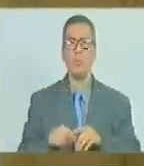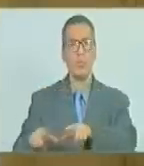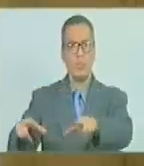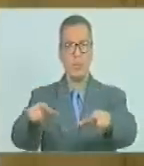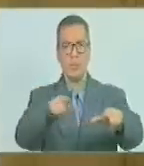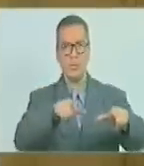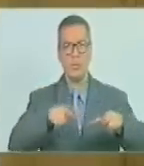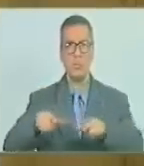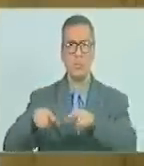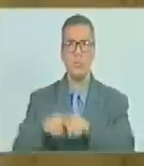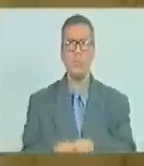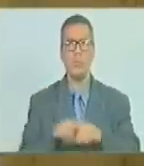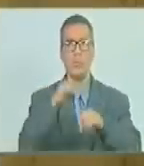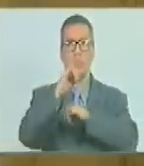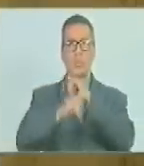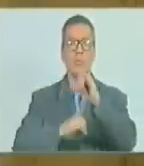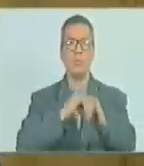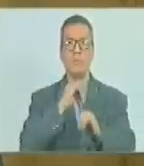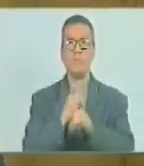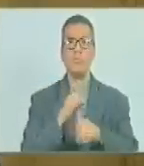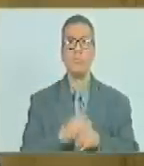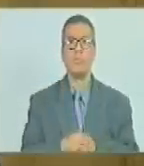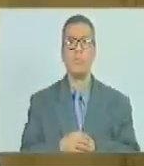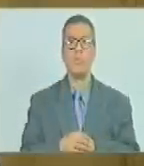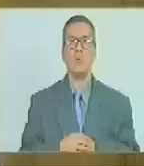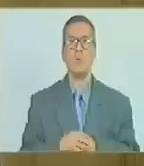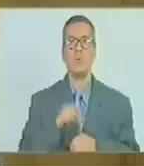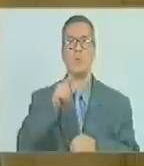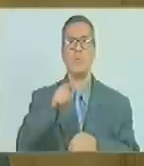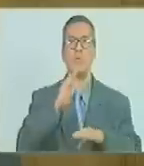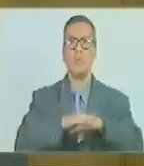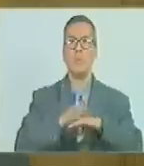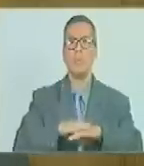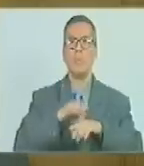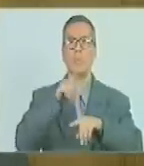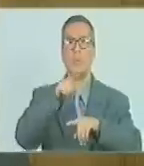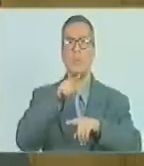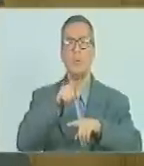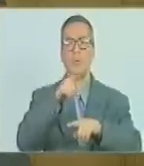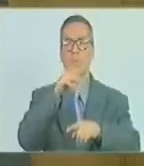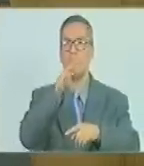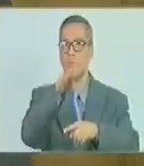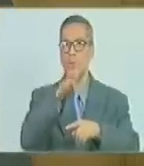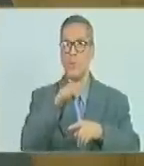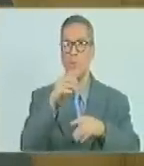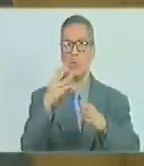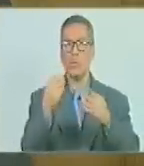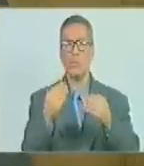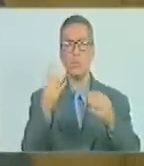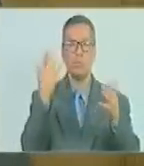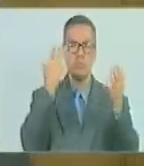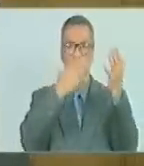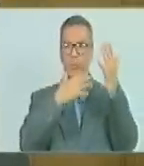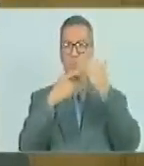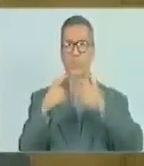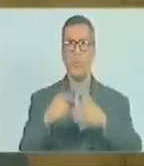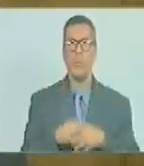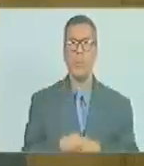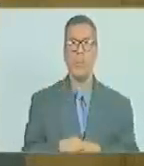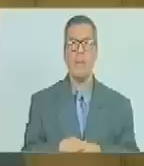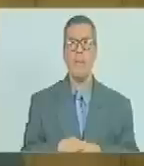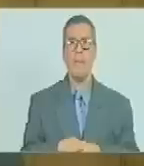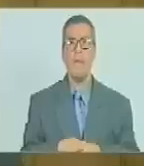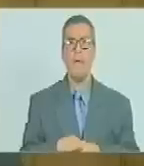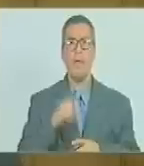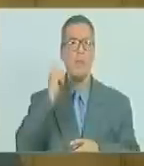escenario internacional. Eso ocurrió en medio de una tremenda convulsión en